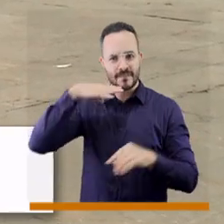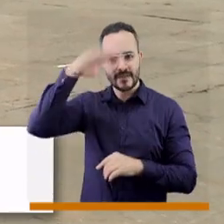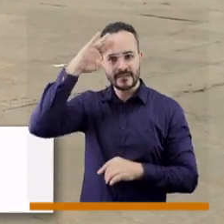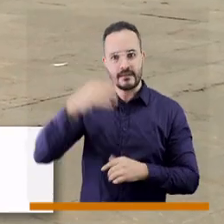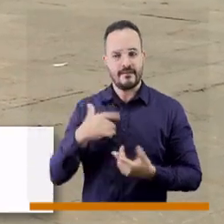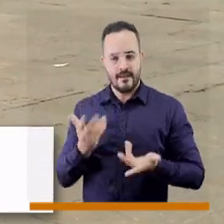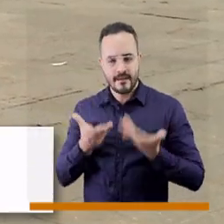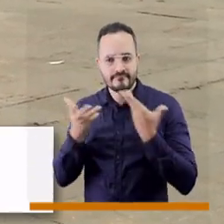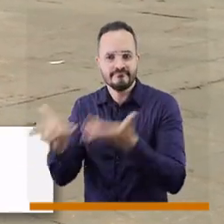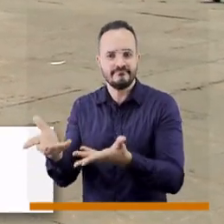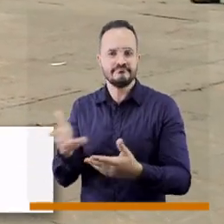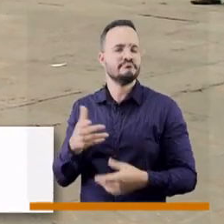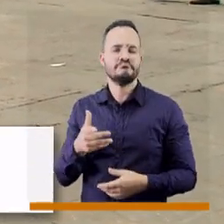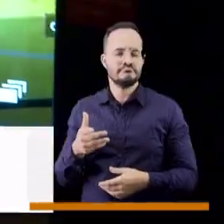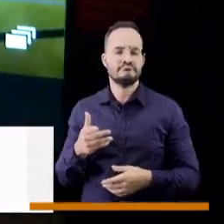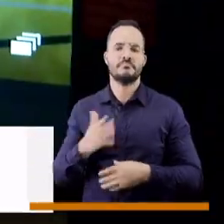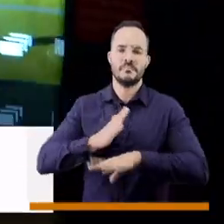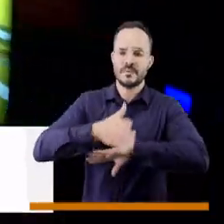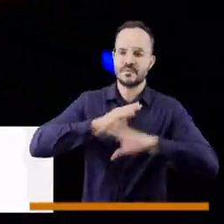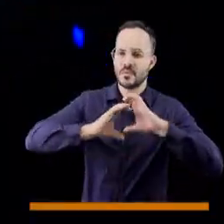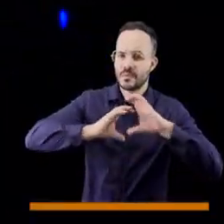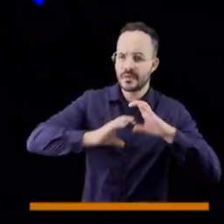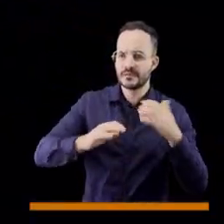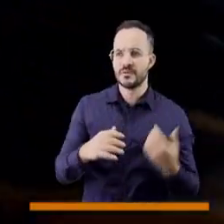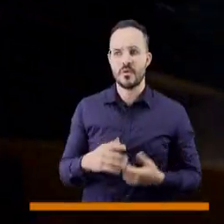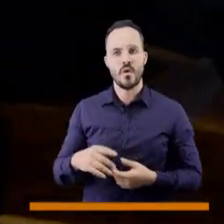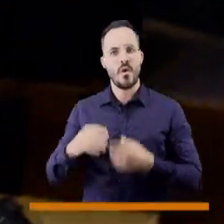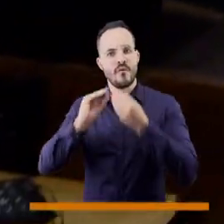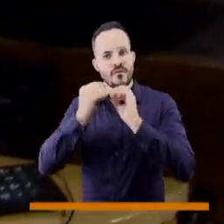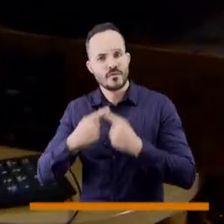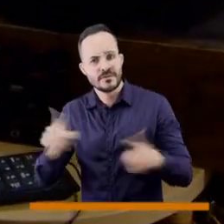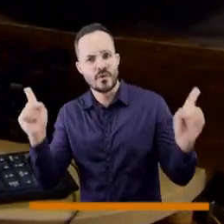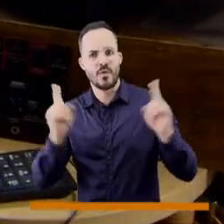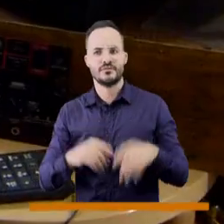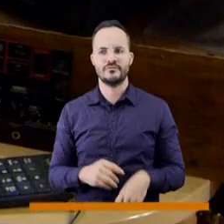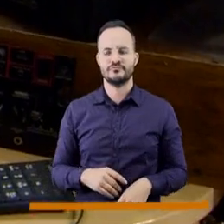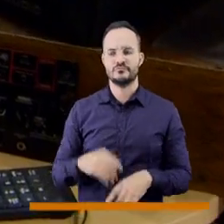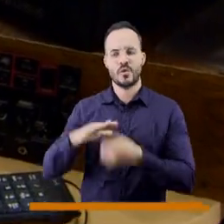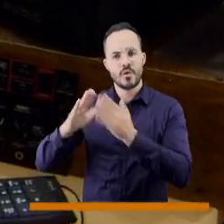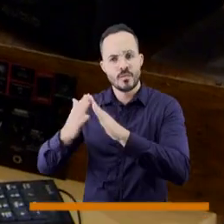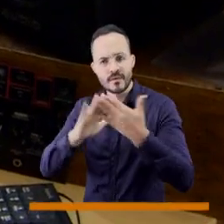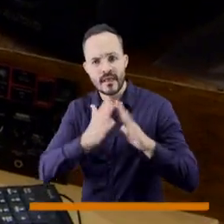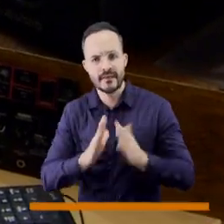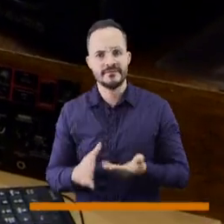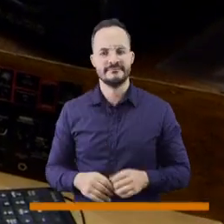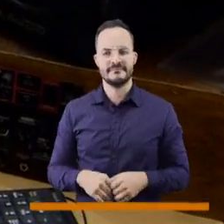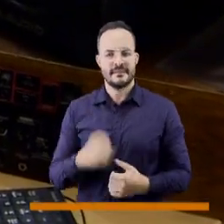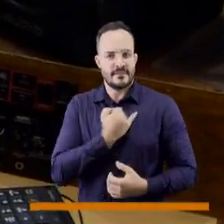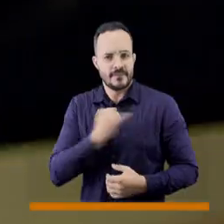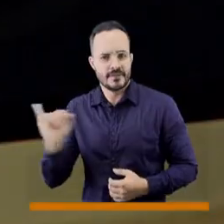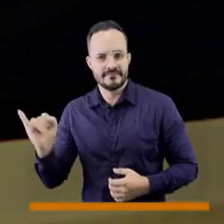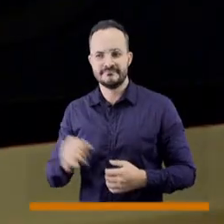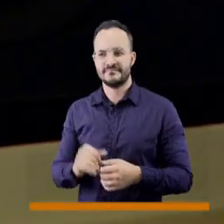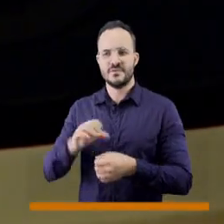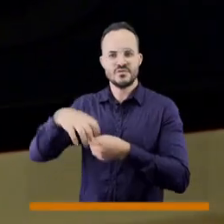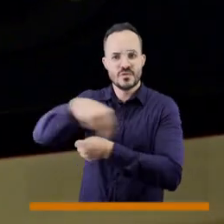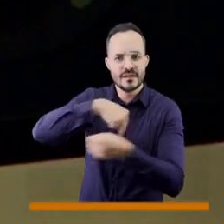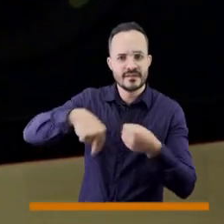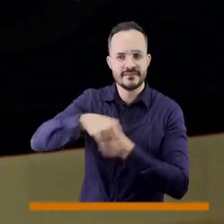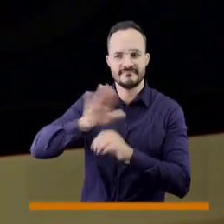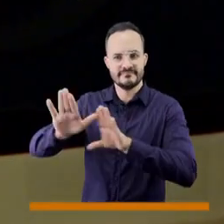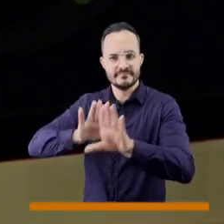día a día en los territorios de Medellín a través de los procesos y medios de comunicación alternativos, independientes,